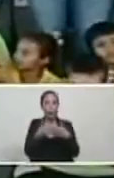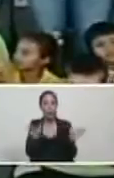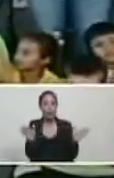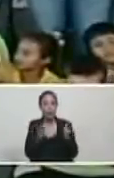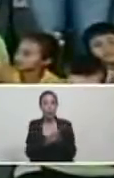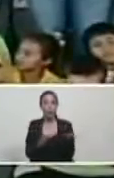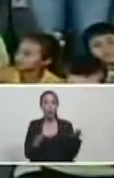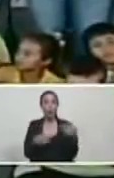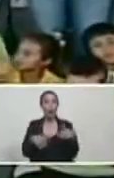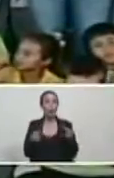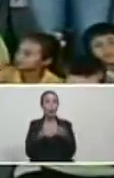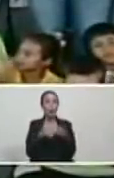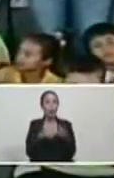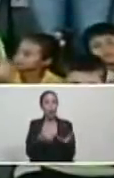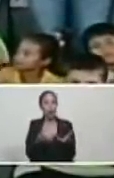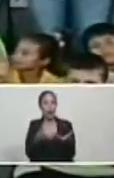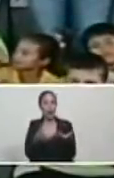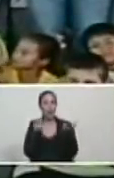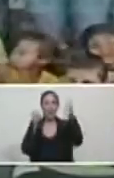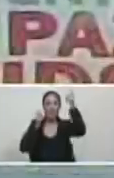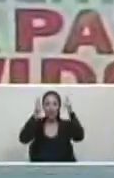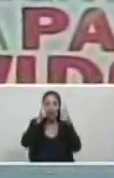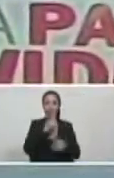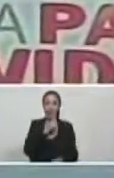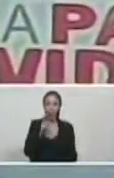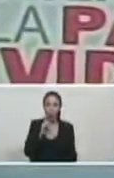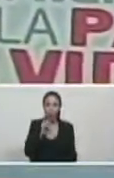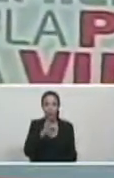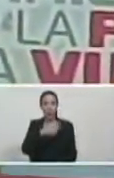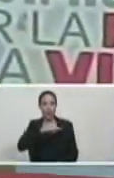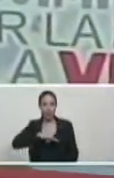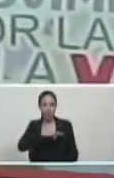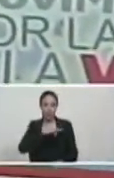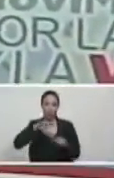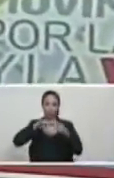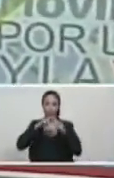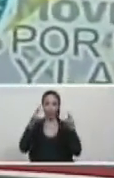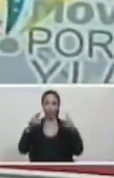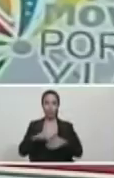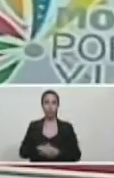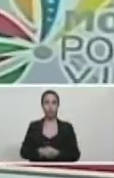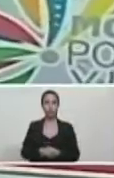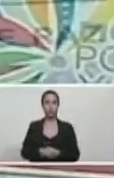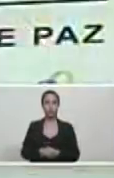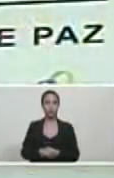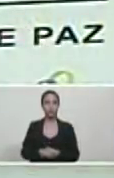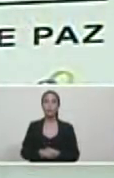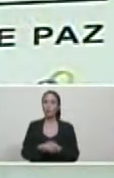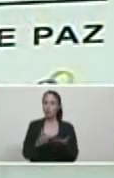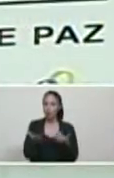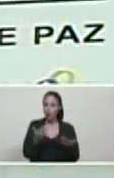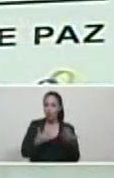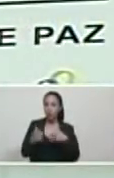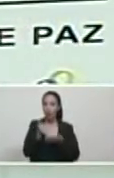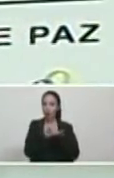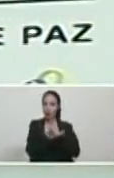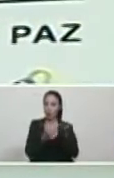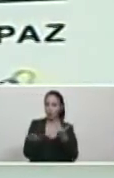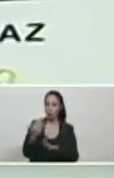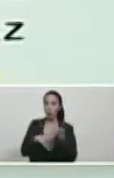gran base de misiones Hugo Chávez Frías, del Vigía Estado Mérida, que va a beneficiar a más